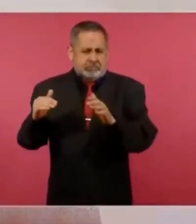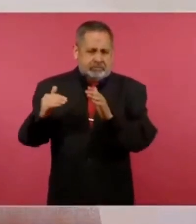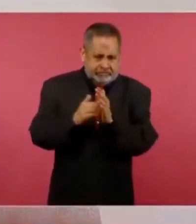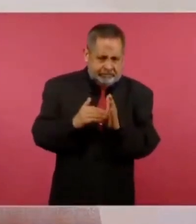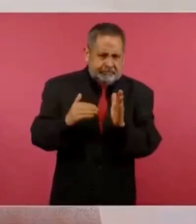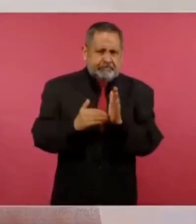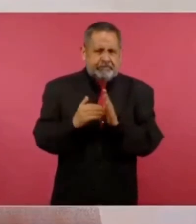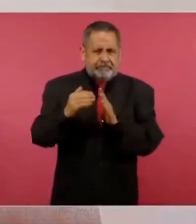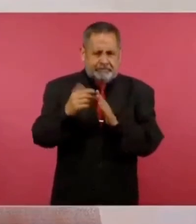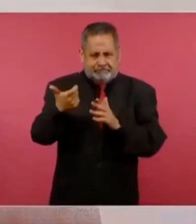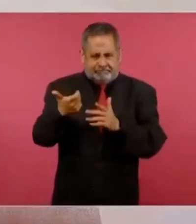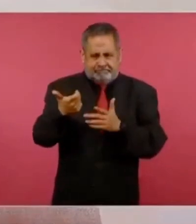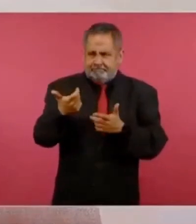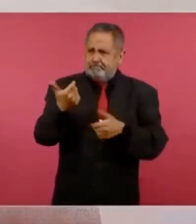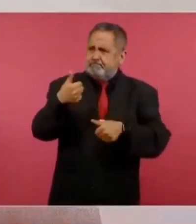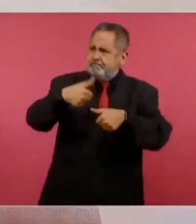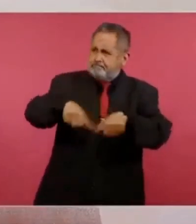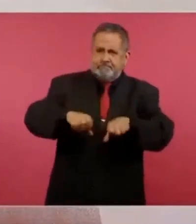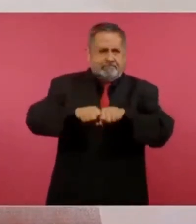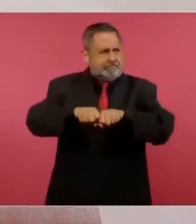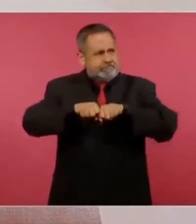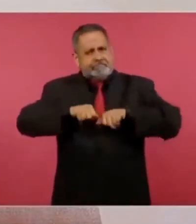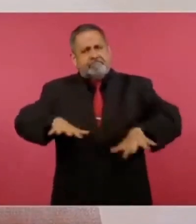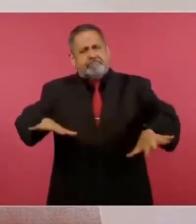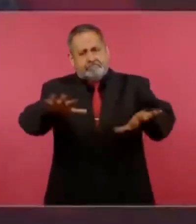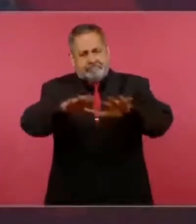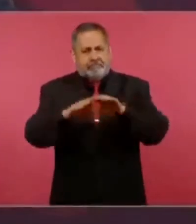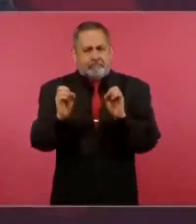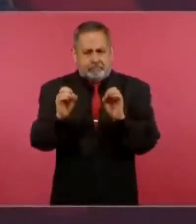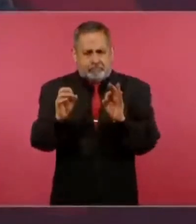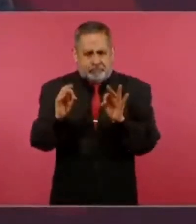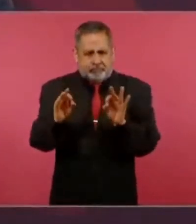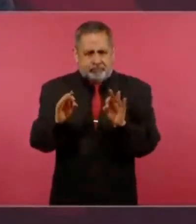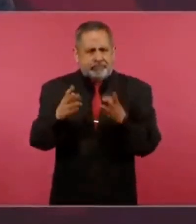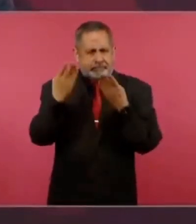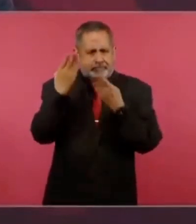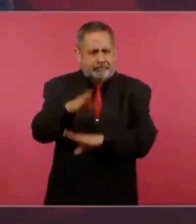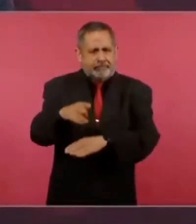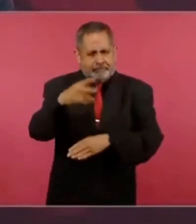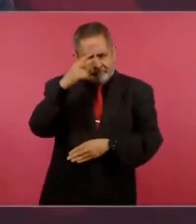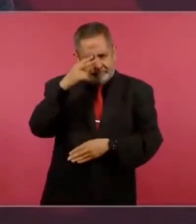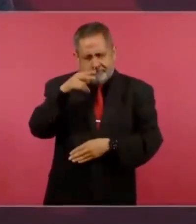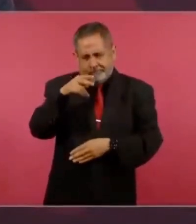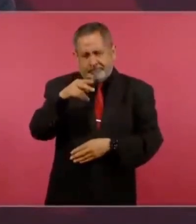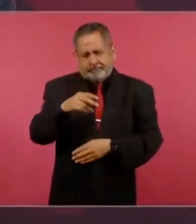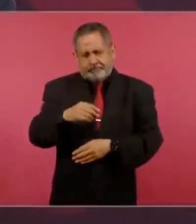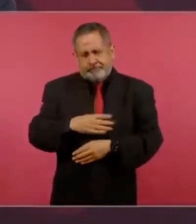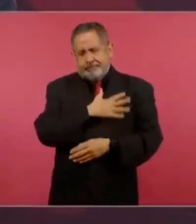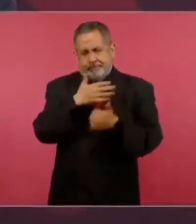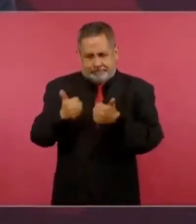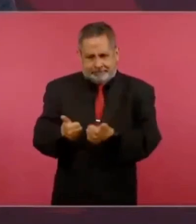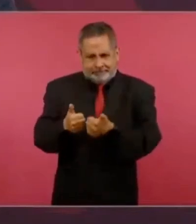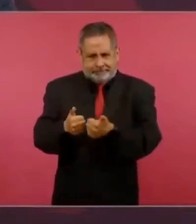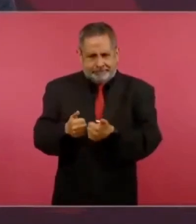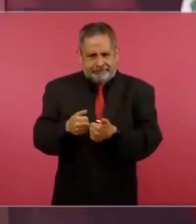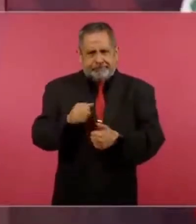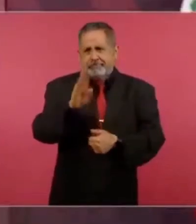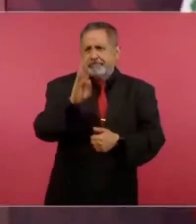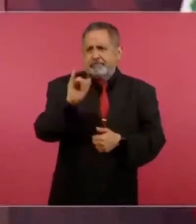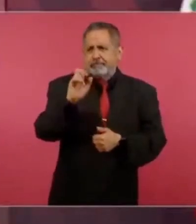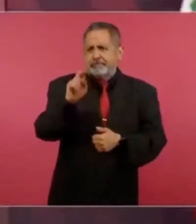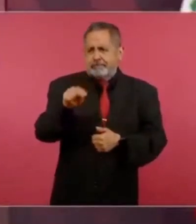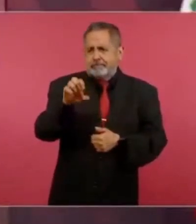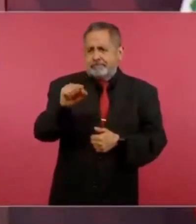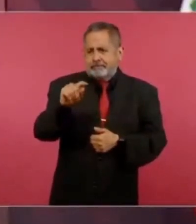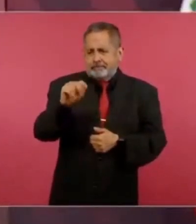millones de pesos en las sucursales del Banco del Bienestar, que son las que están en